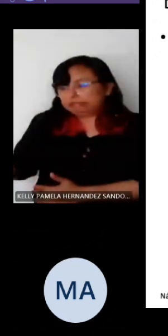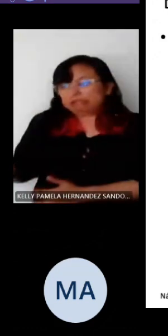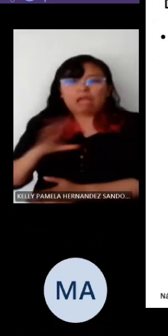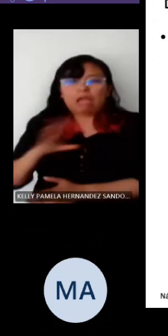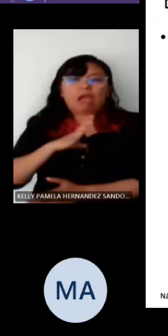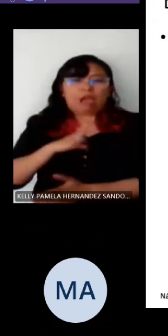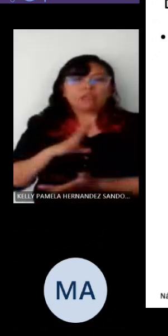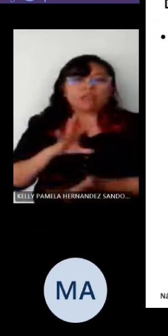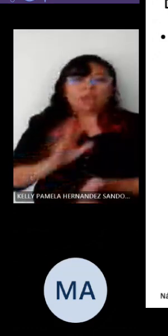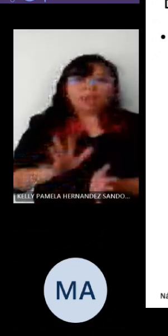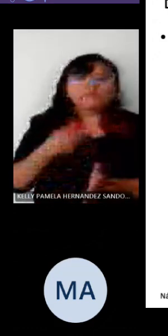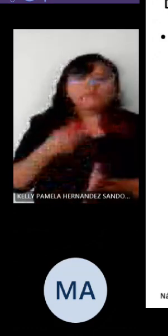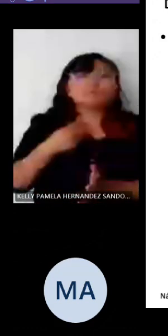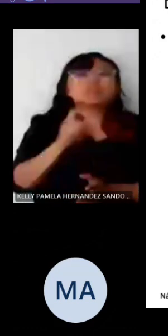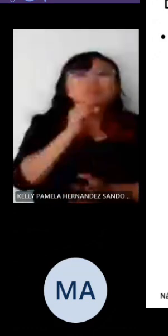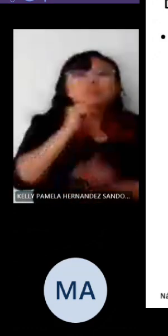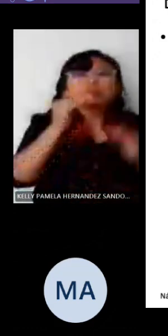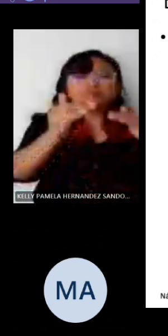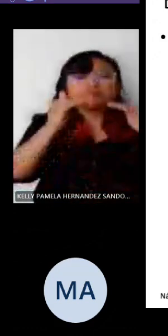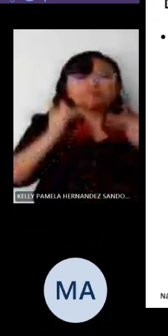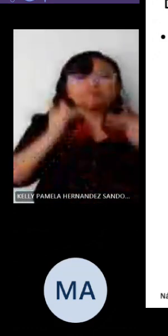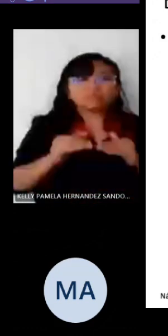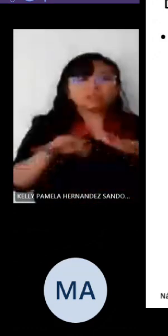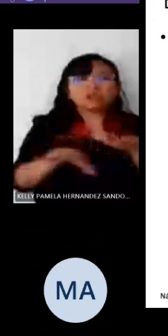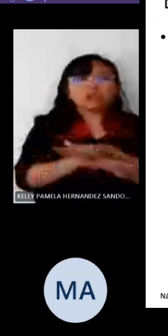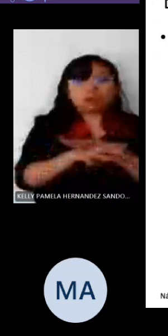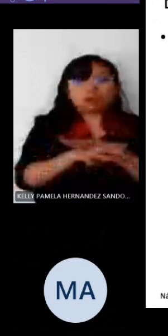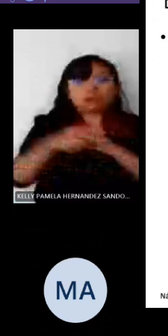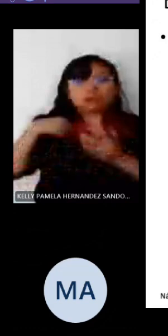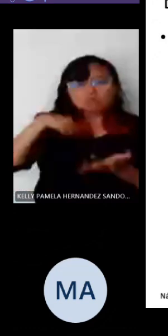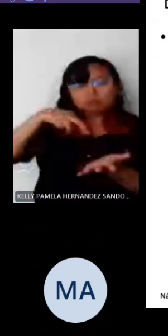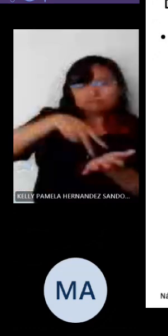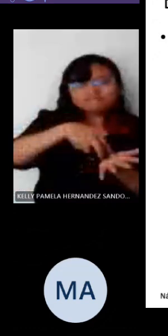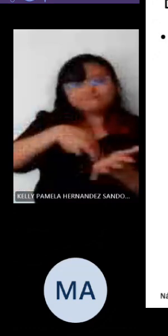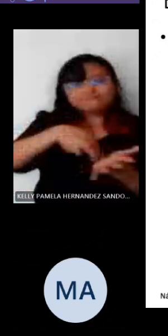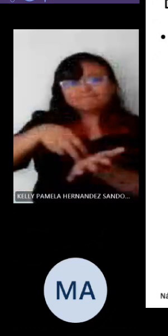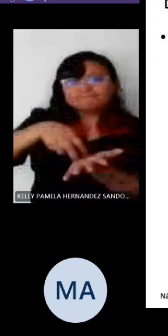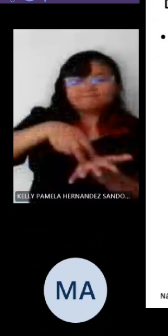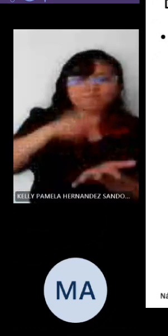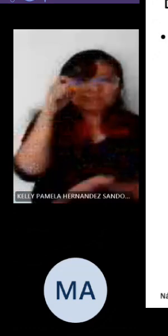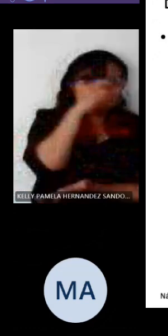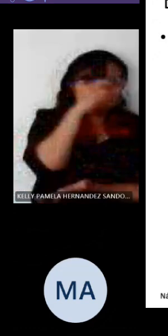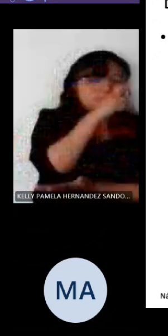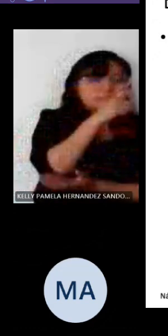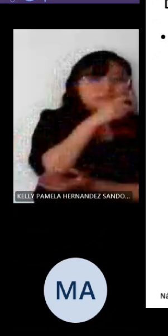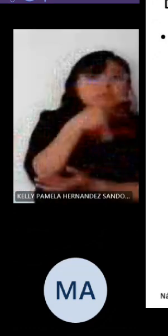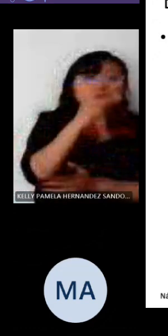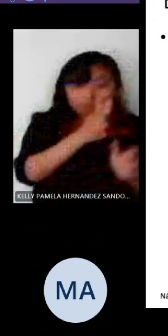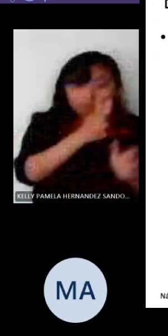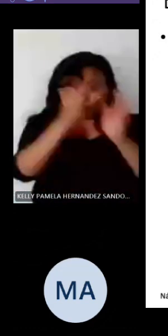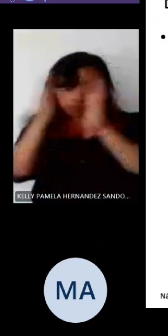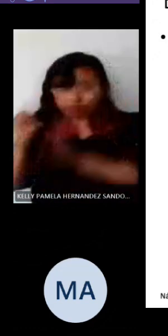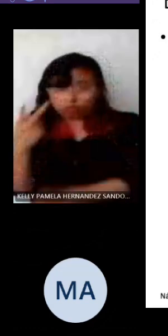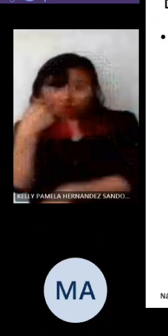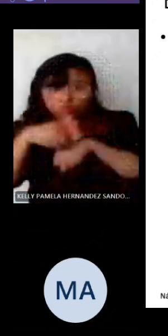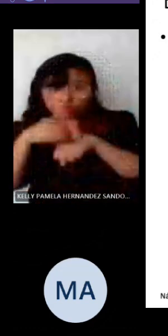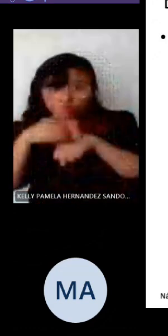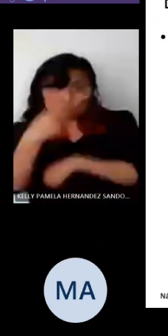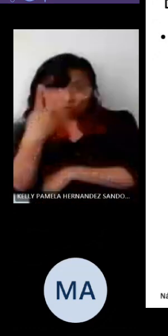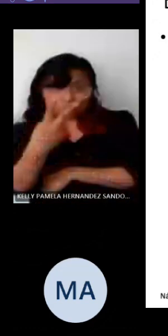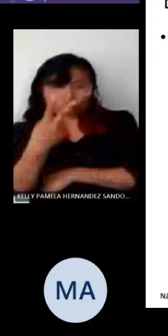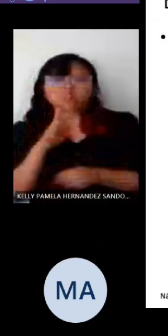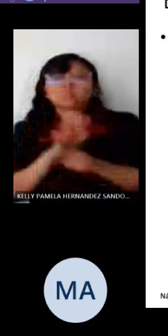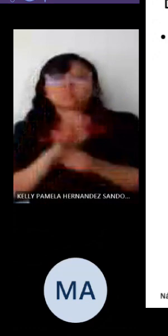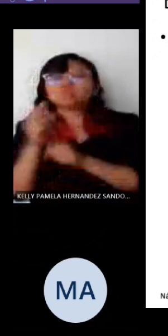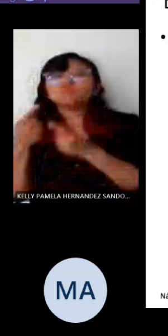disfunción vestibular que es constante. Entonces, ellos sí tienen problemas a nivel del equilibrio. El Usher tipo 2, en realidad la diferencia es que